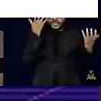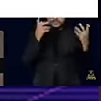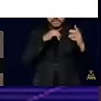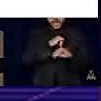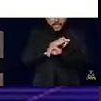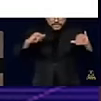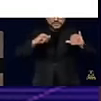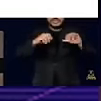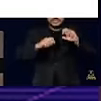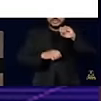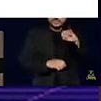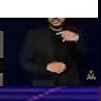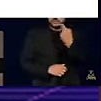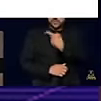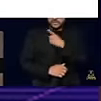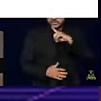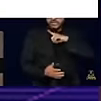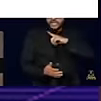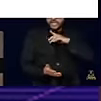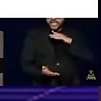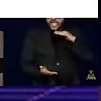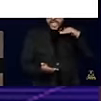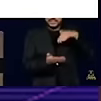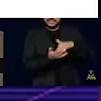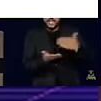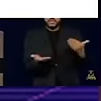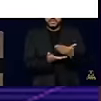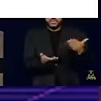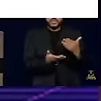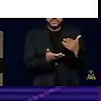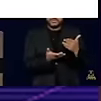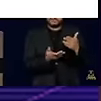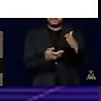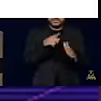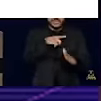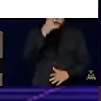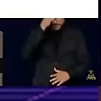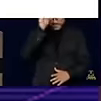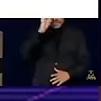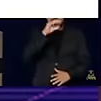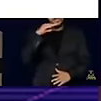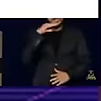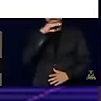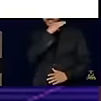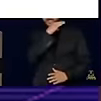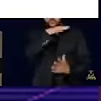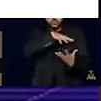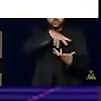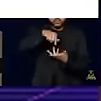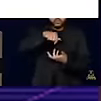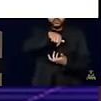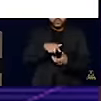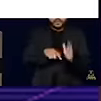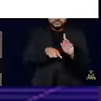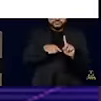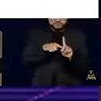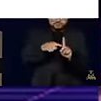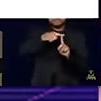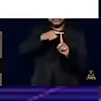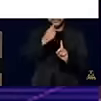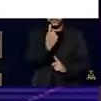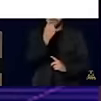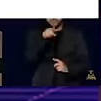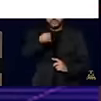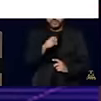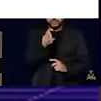no hayan guerras. Así que esperemos que se solucione de la mejor manera. Mis queridos, hasta aquí hemos llegado. Recuerden que si me quieren apoyar, pueden